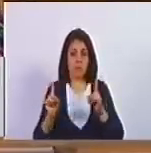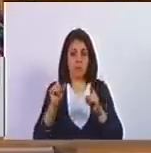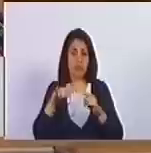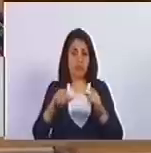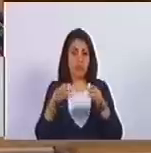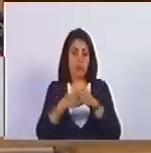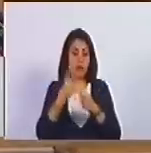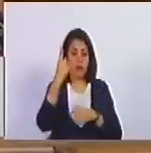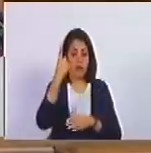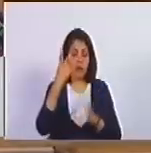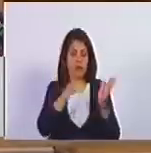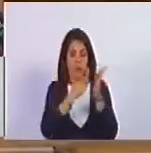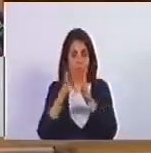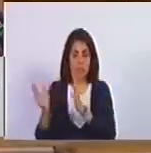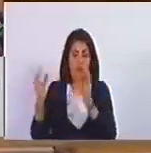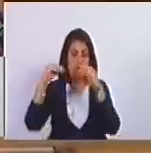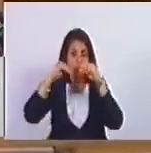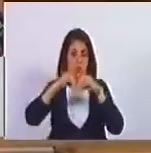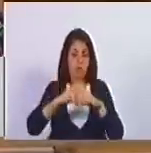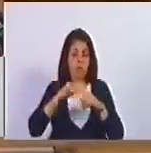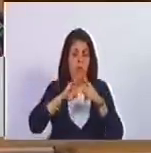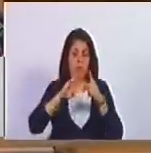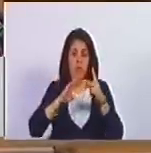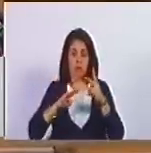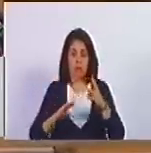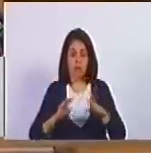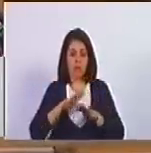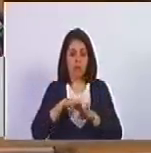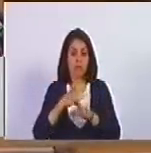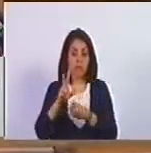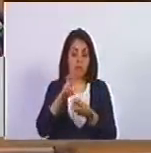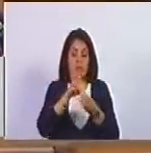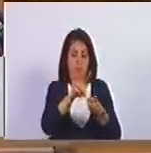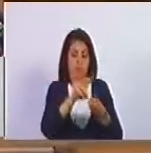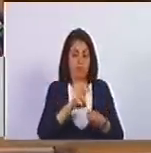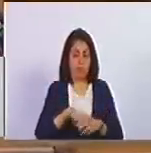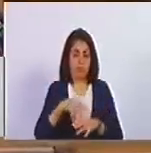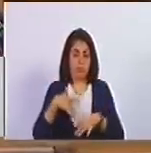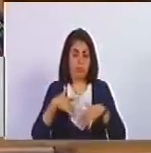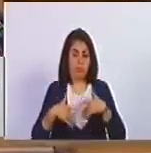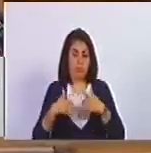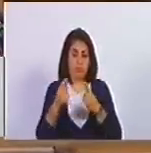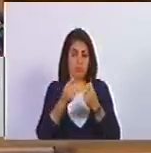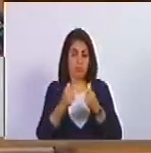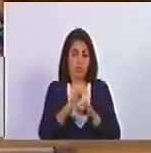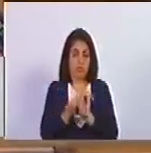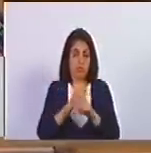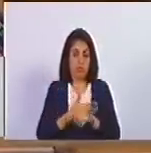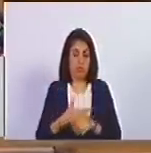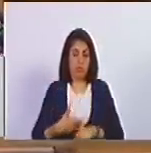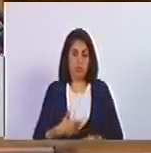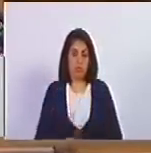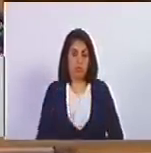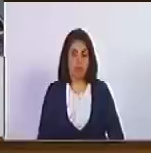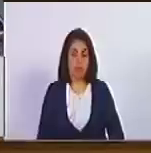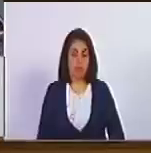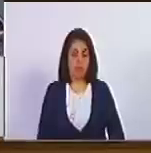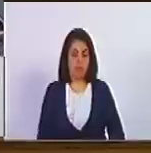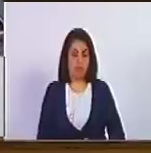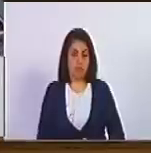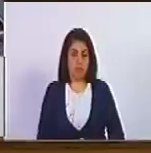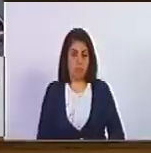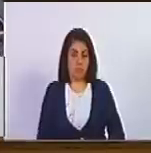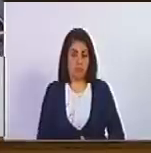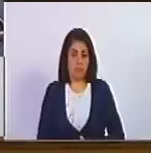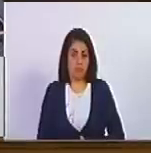Sección primera, armonización en materia de impuesto a la actividad económica. Es todo, ciudadano presidente.